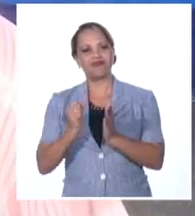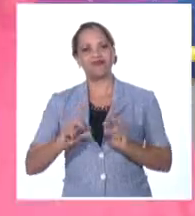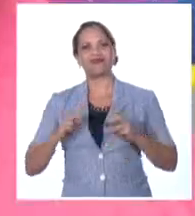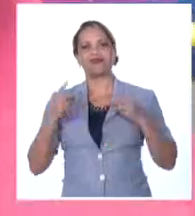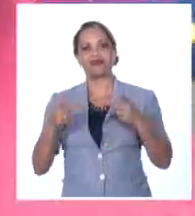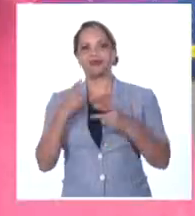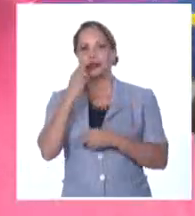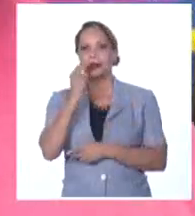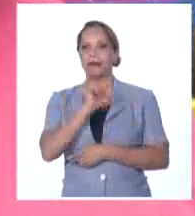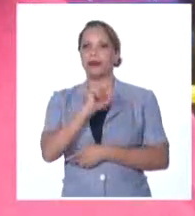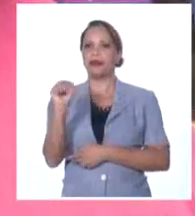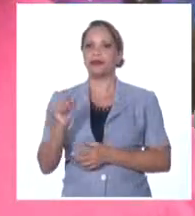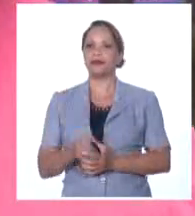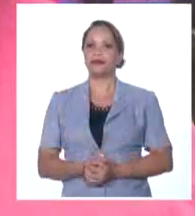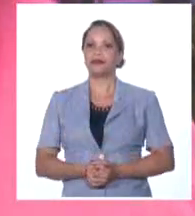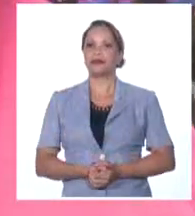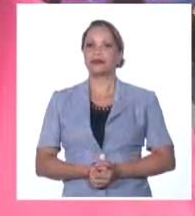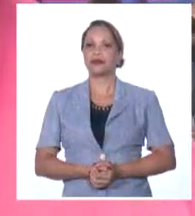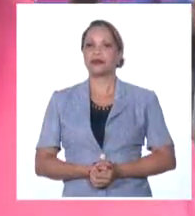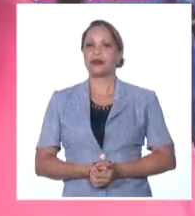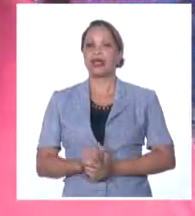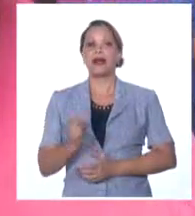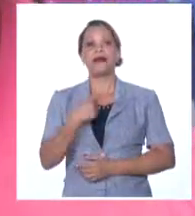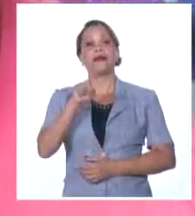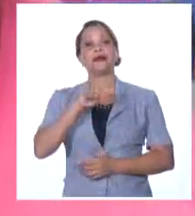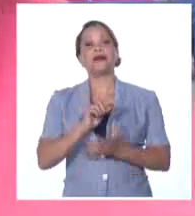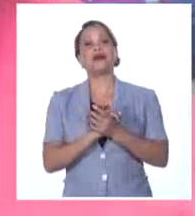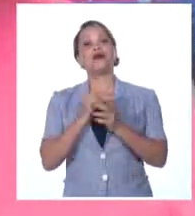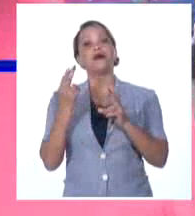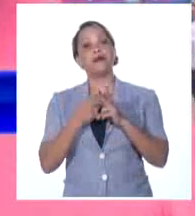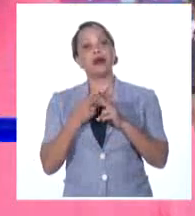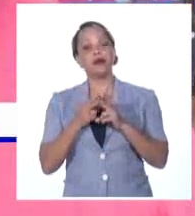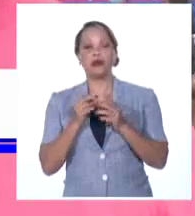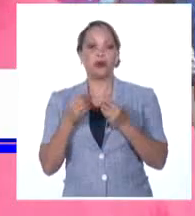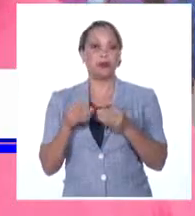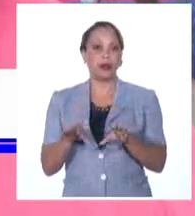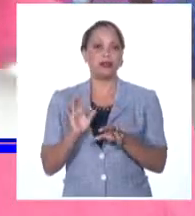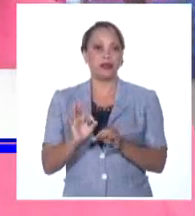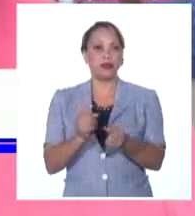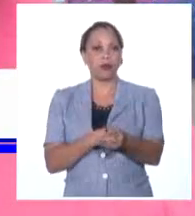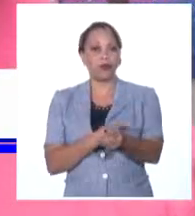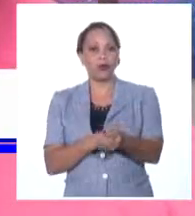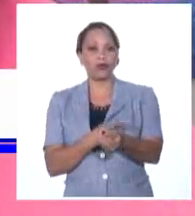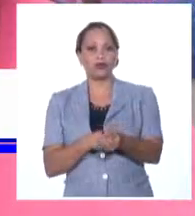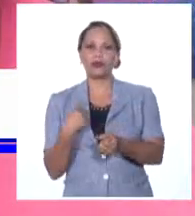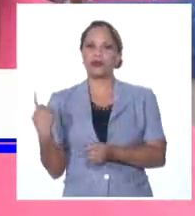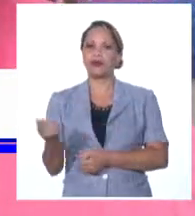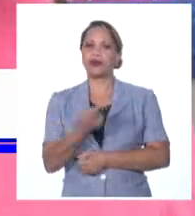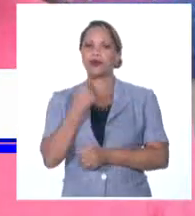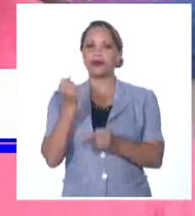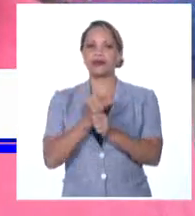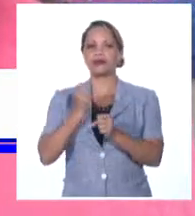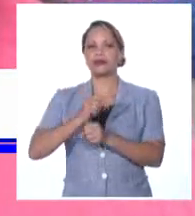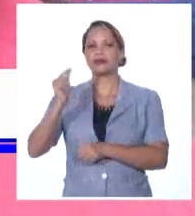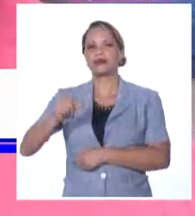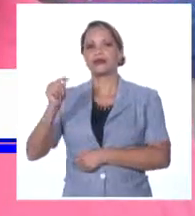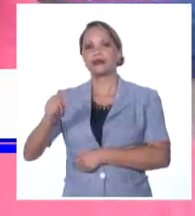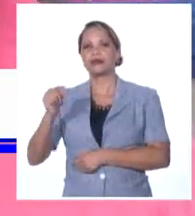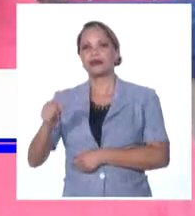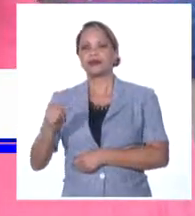horas tempranas. Desfilar en este primero de mayo atípico, con todos nuestros trabajadores, que de